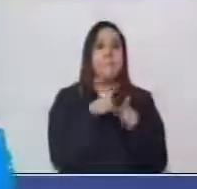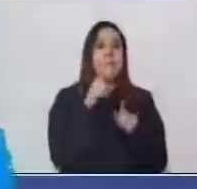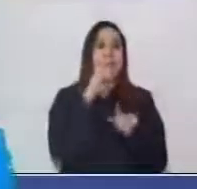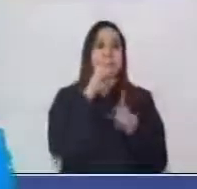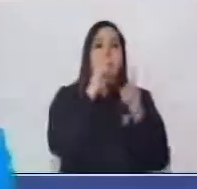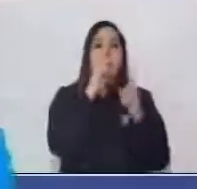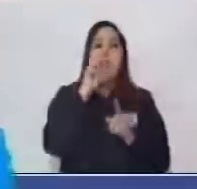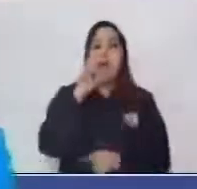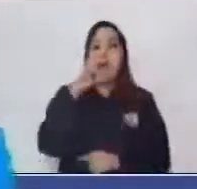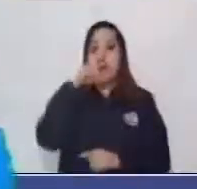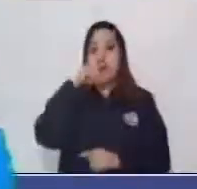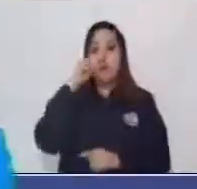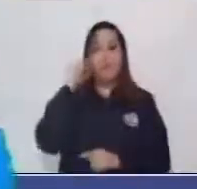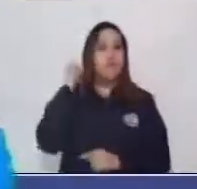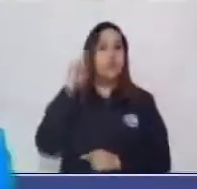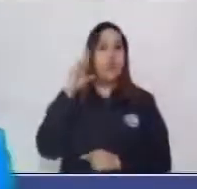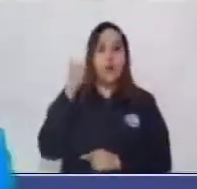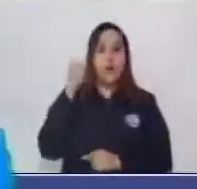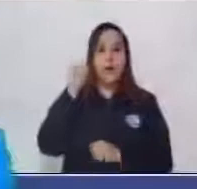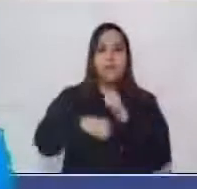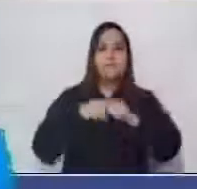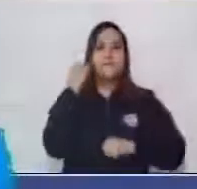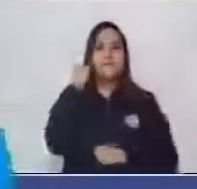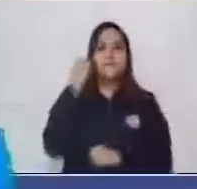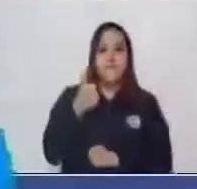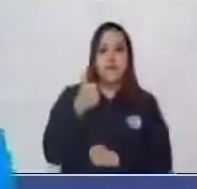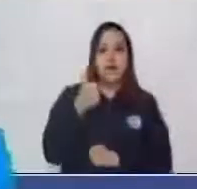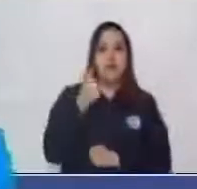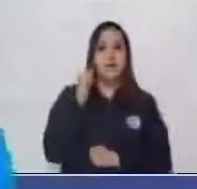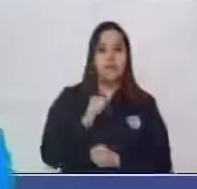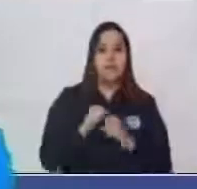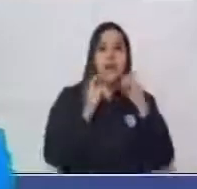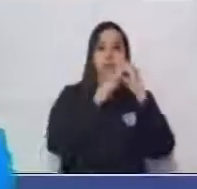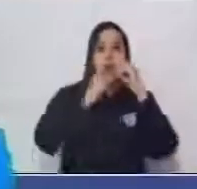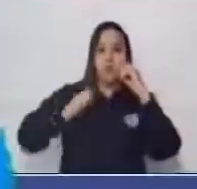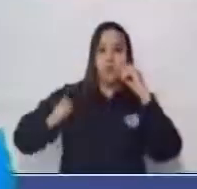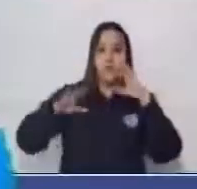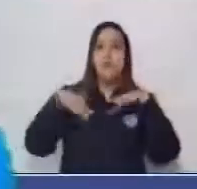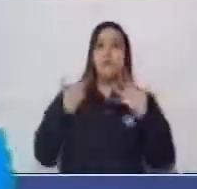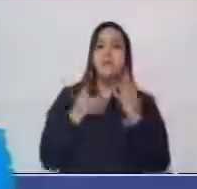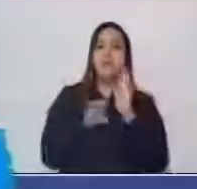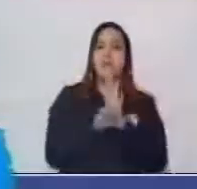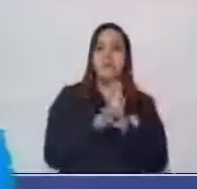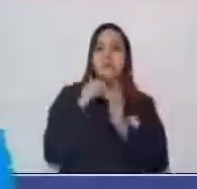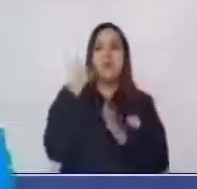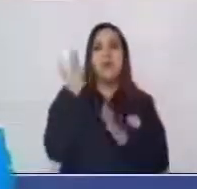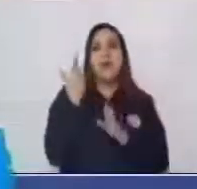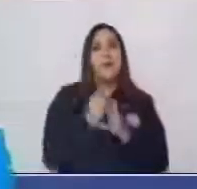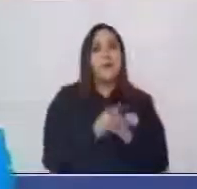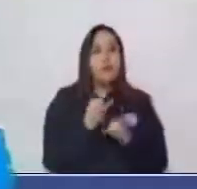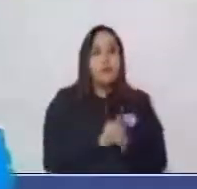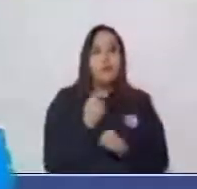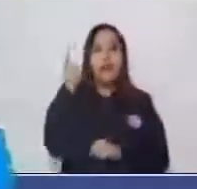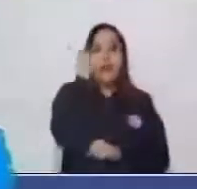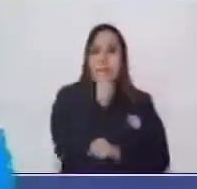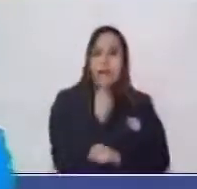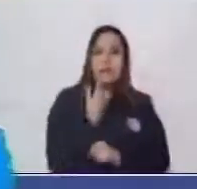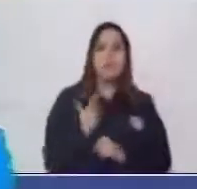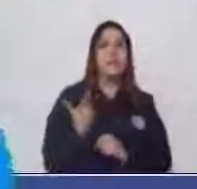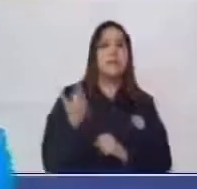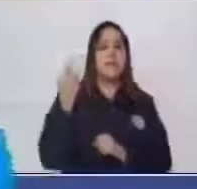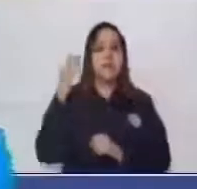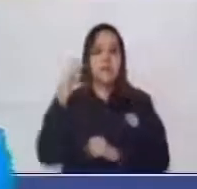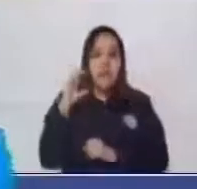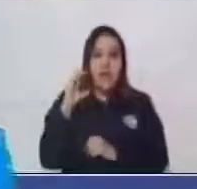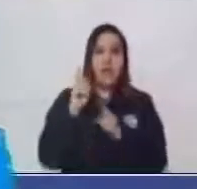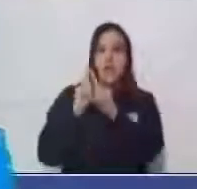cómo utilizar ciertas letras, que también ya vimos acerca del uso de S, C, Z, los dígrafos. Y ahora vamos a